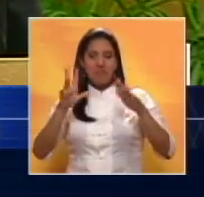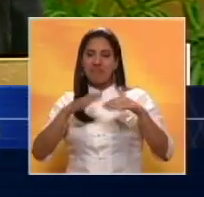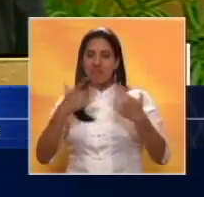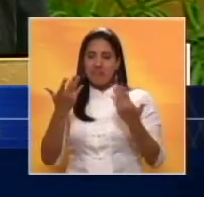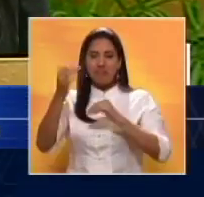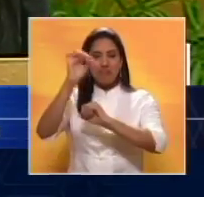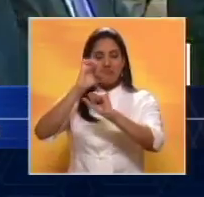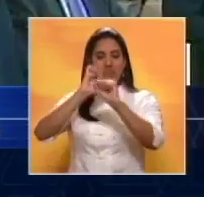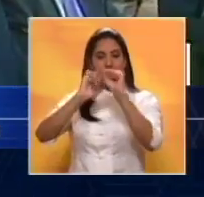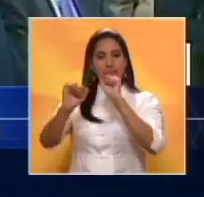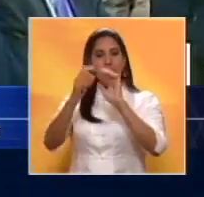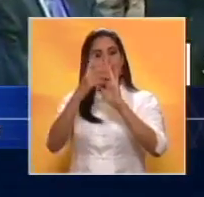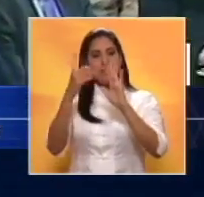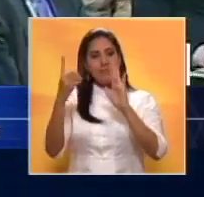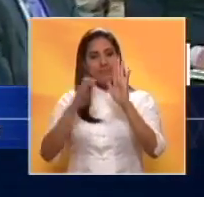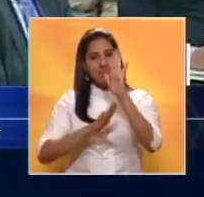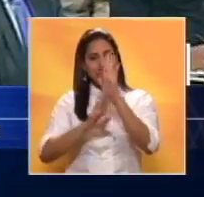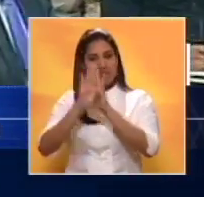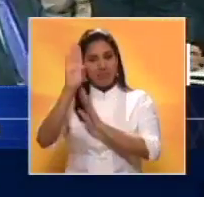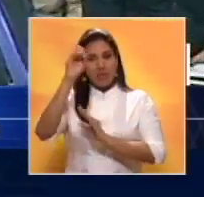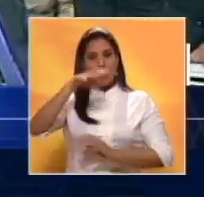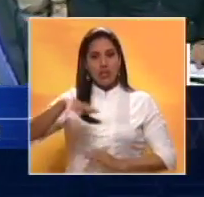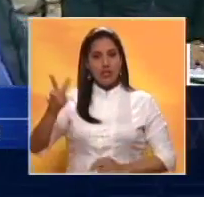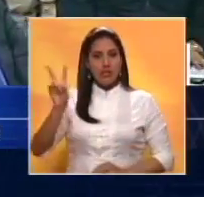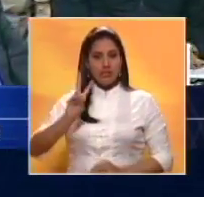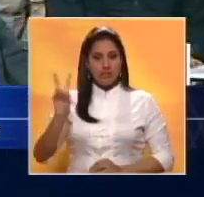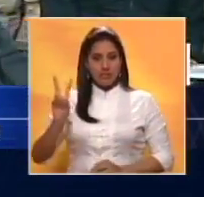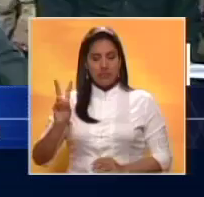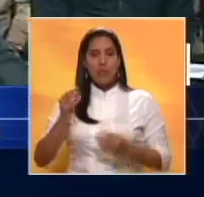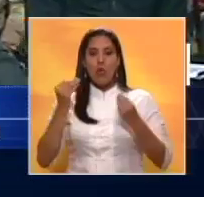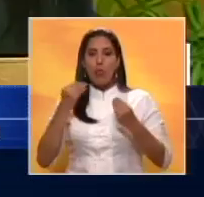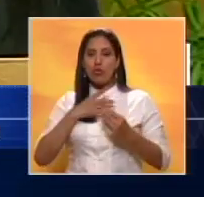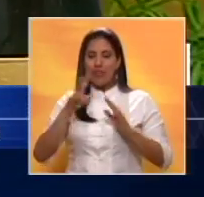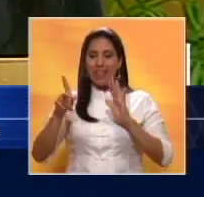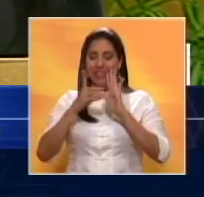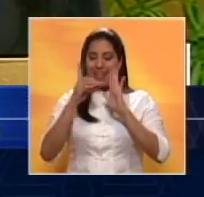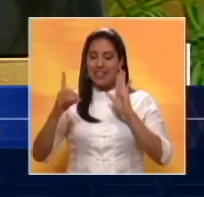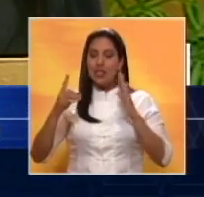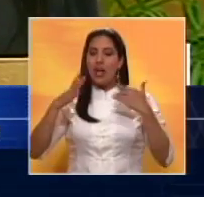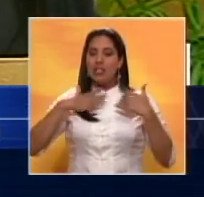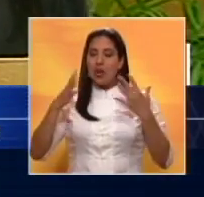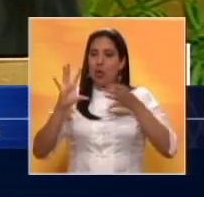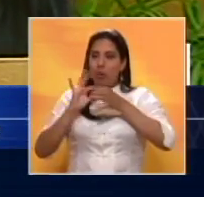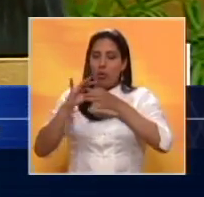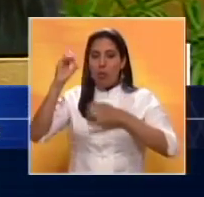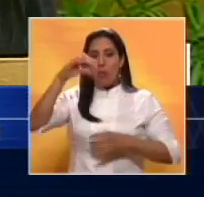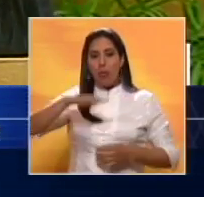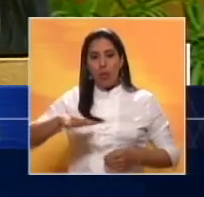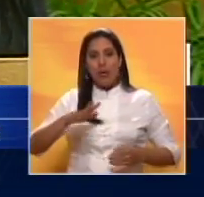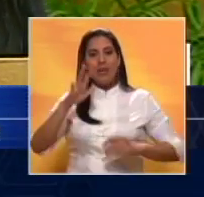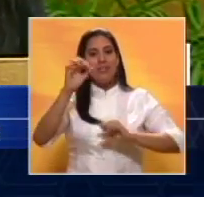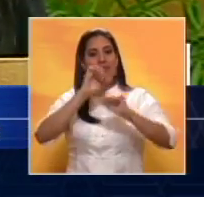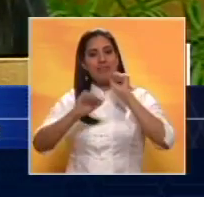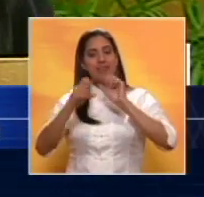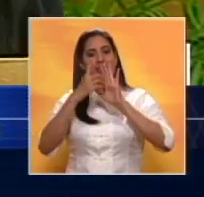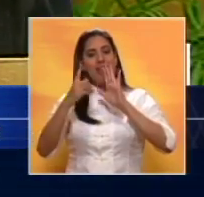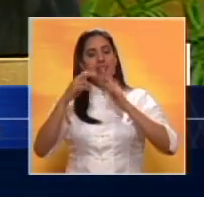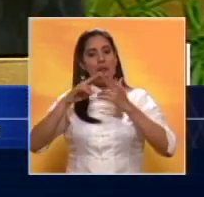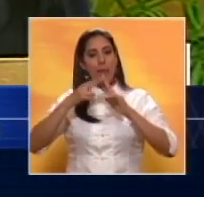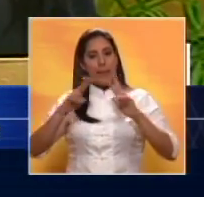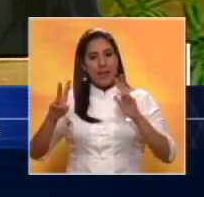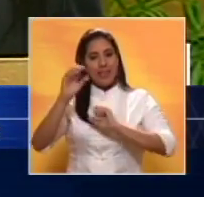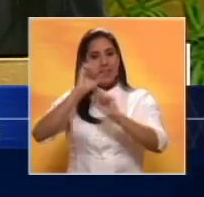para defender el derecho al desarrollo del pueblo de Venezuela como un derecho colectivo que tienen los pueblos, defender el derecho a la